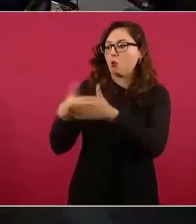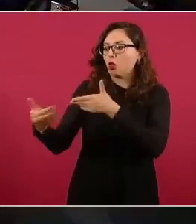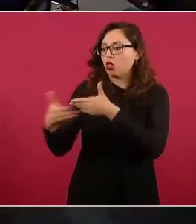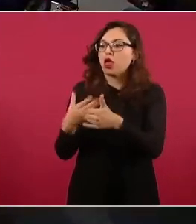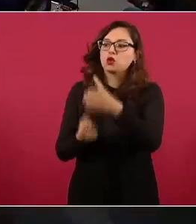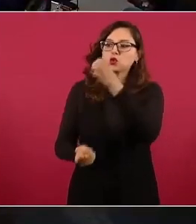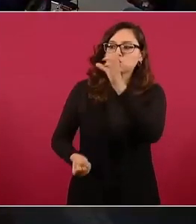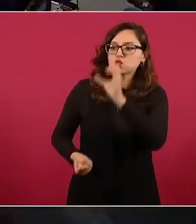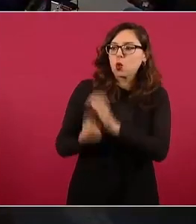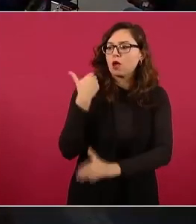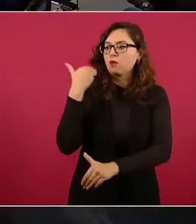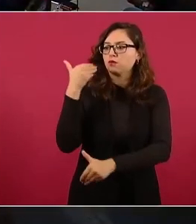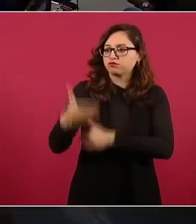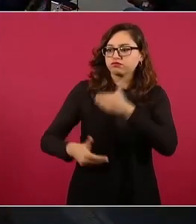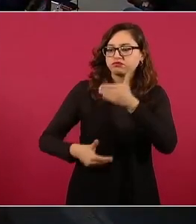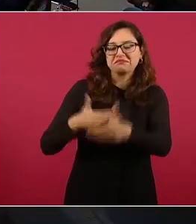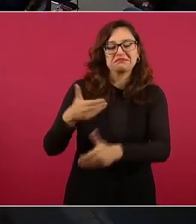años.